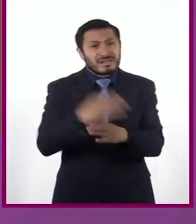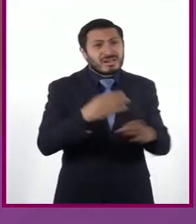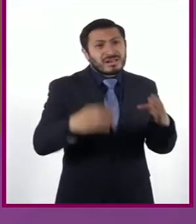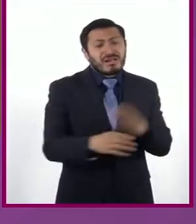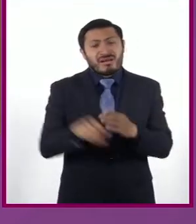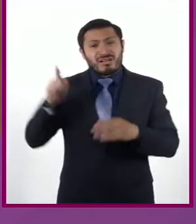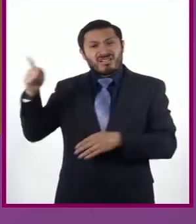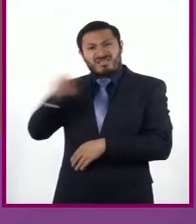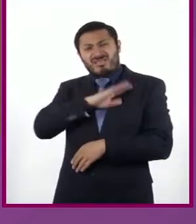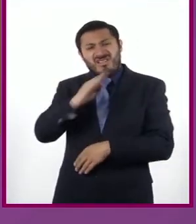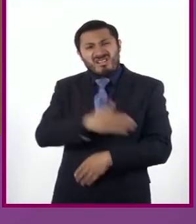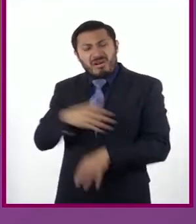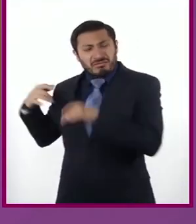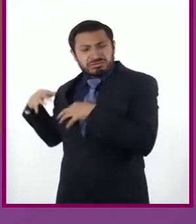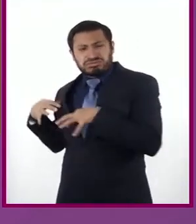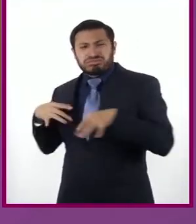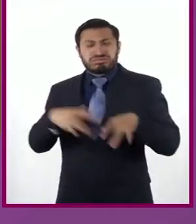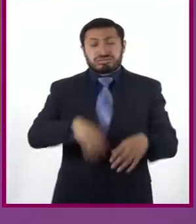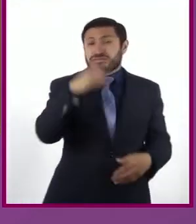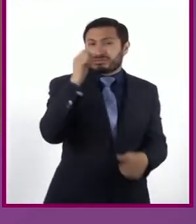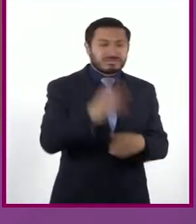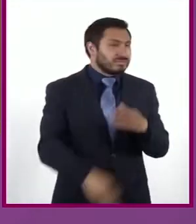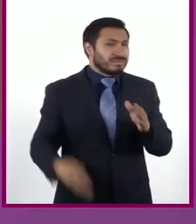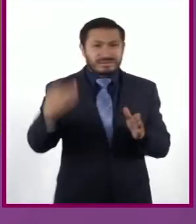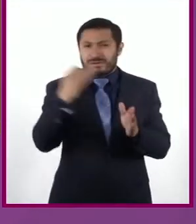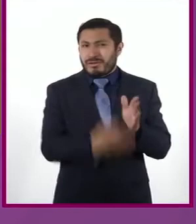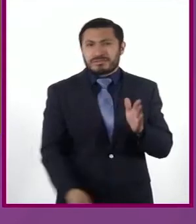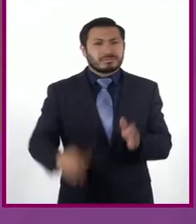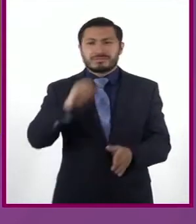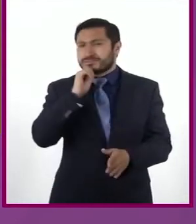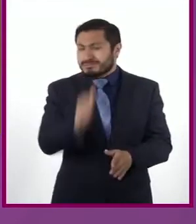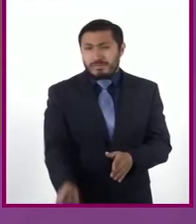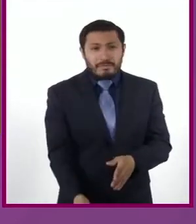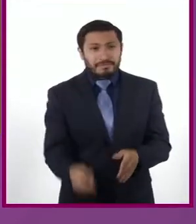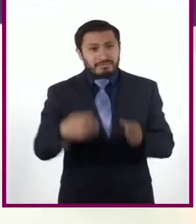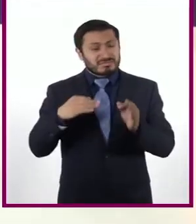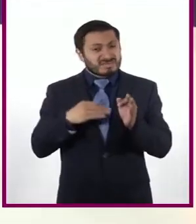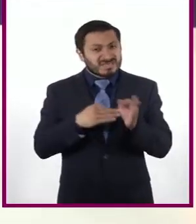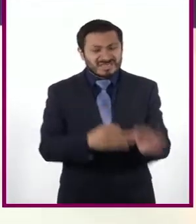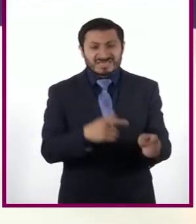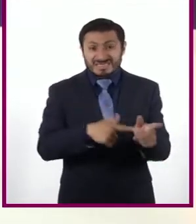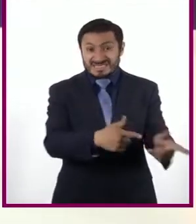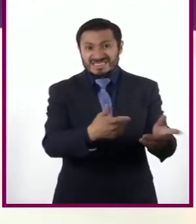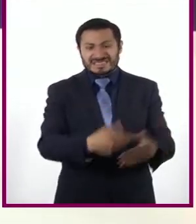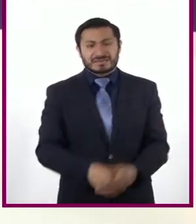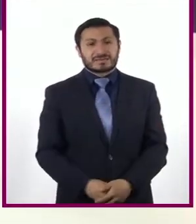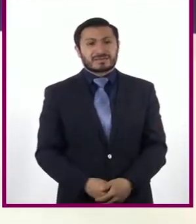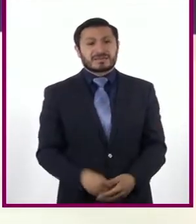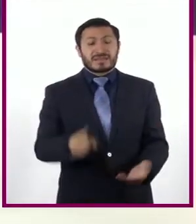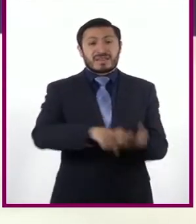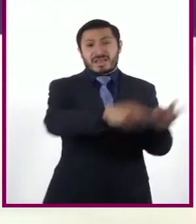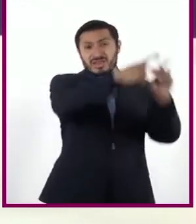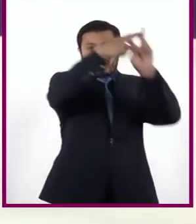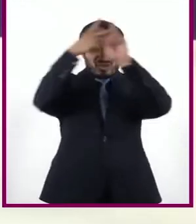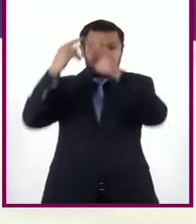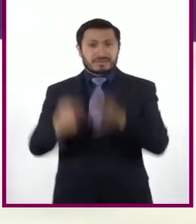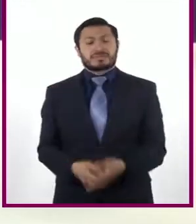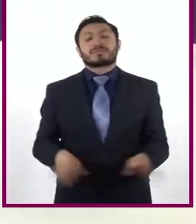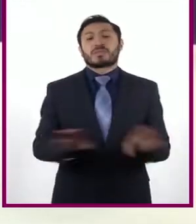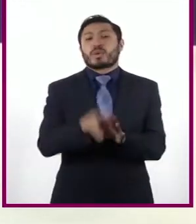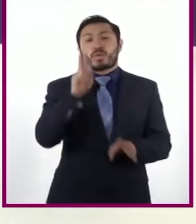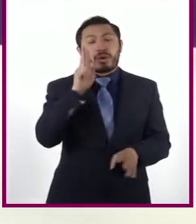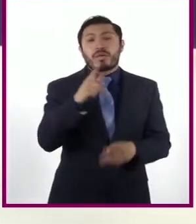la conquista que aún no termina, eternece en el fulgor de las estrellas. ¿Qué les pareció el poema?